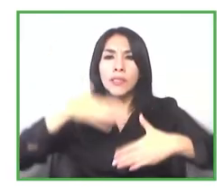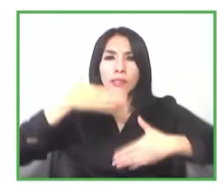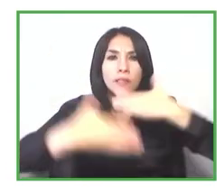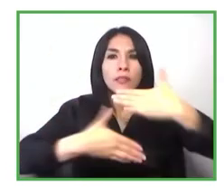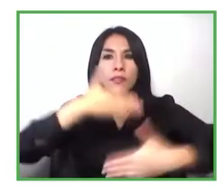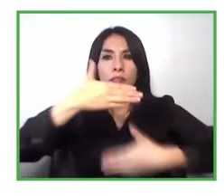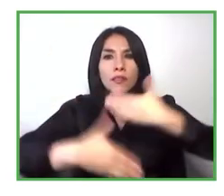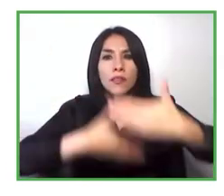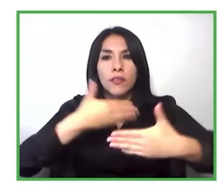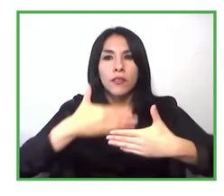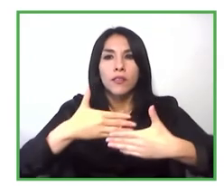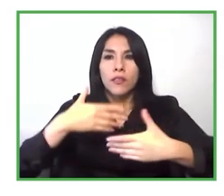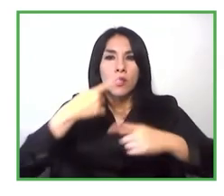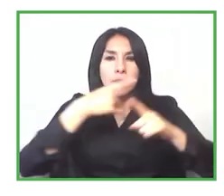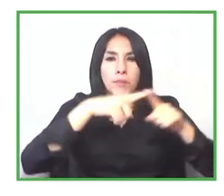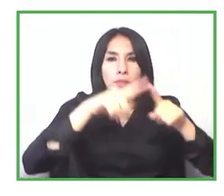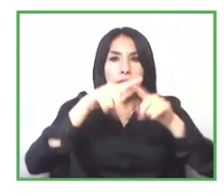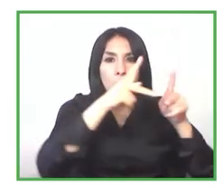porque